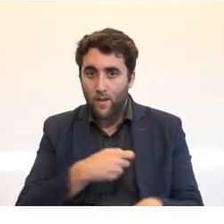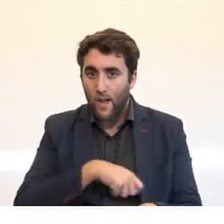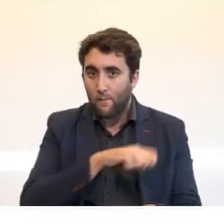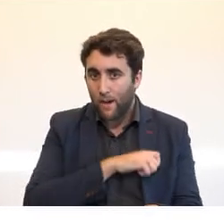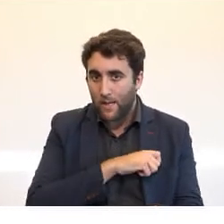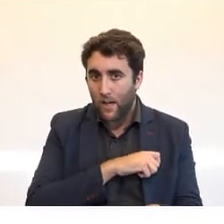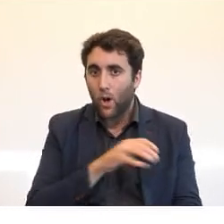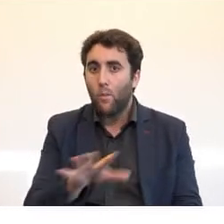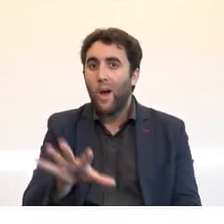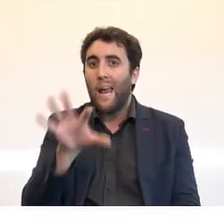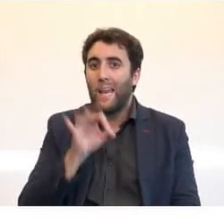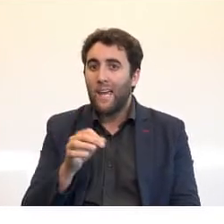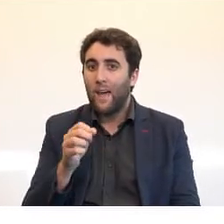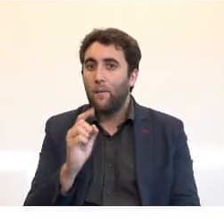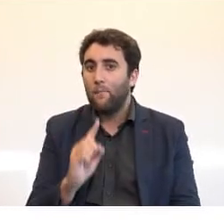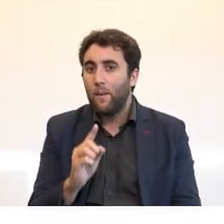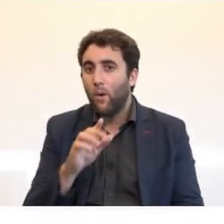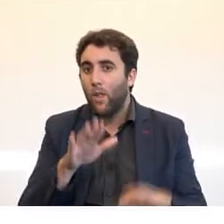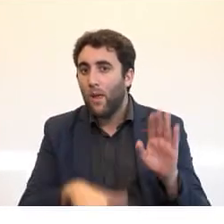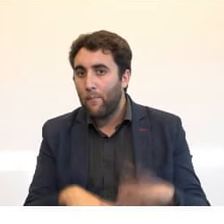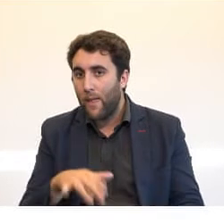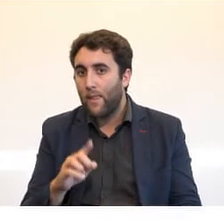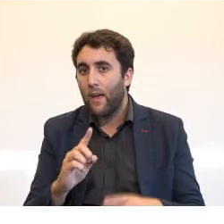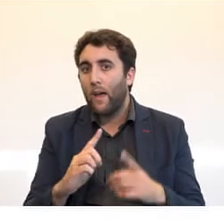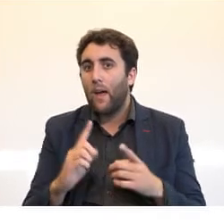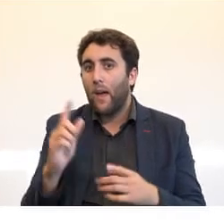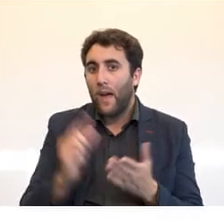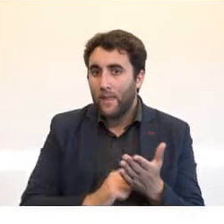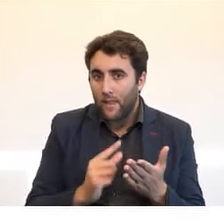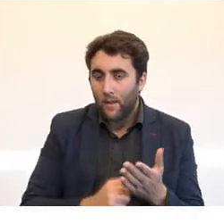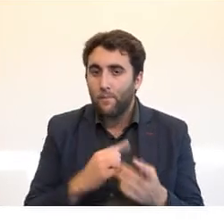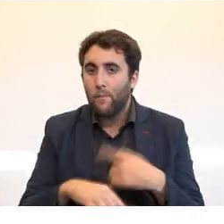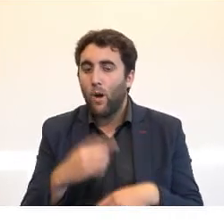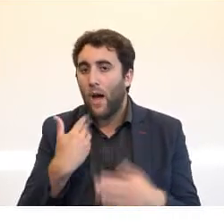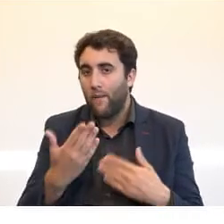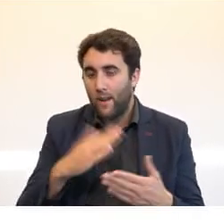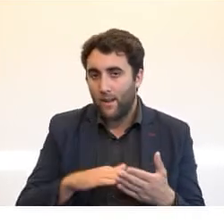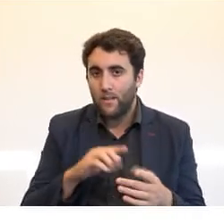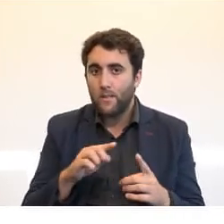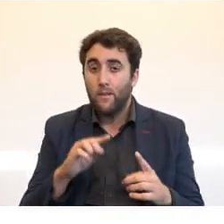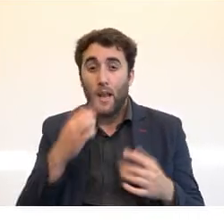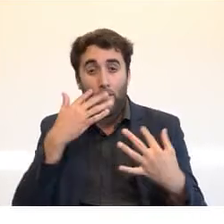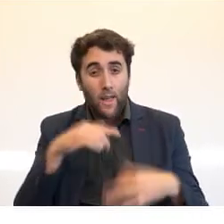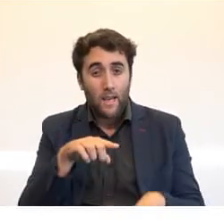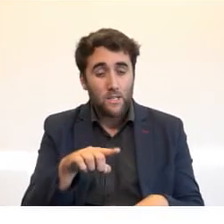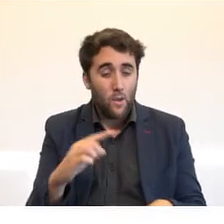su destino vacacional en función de si es o no es instagrameable. Hay un elemento interesante aquí para